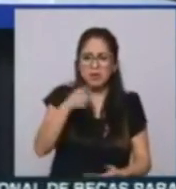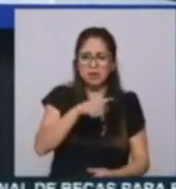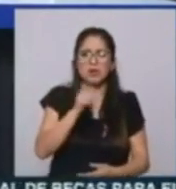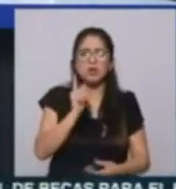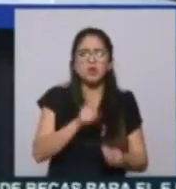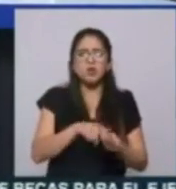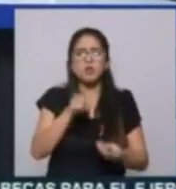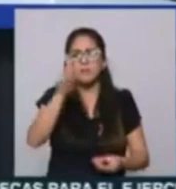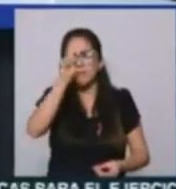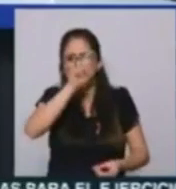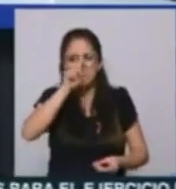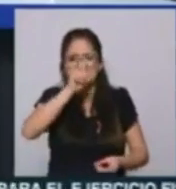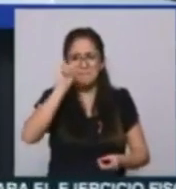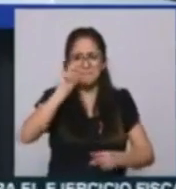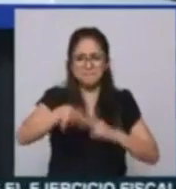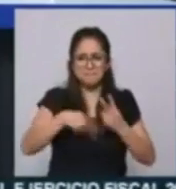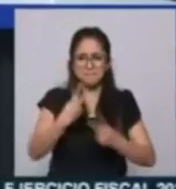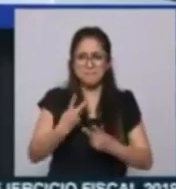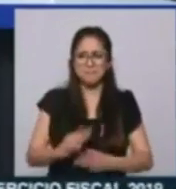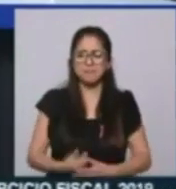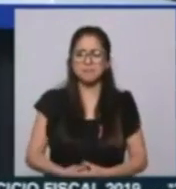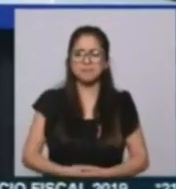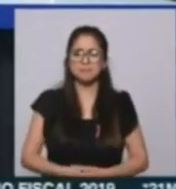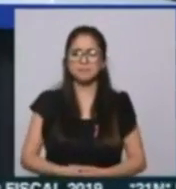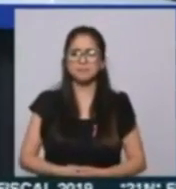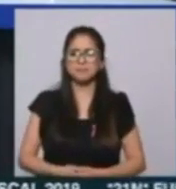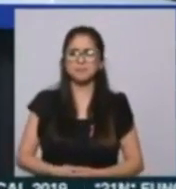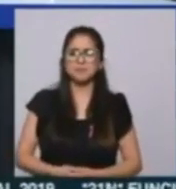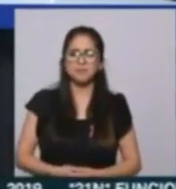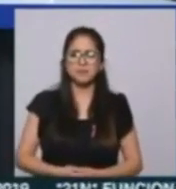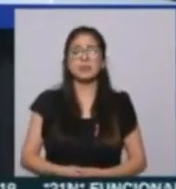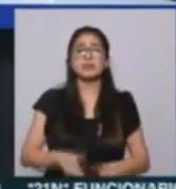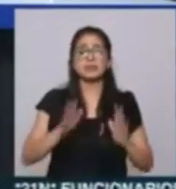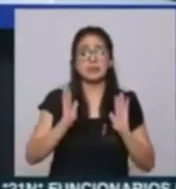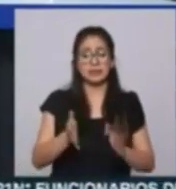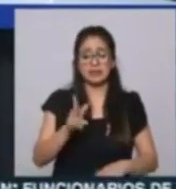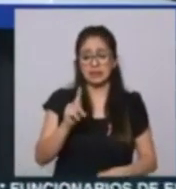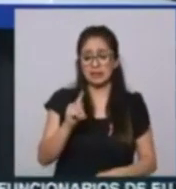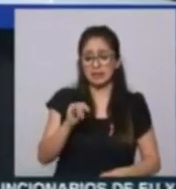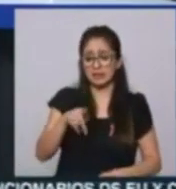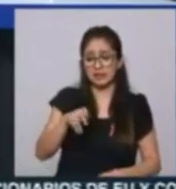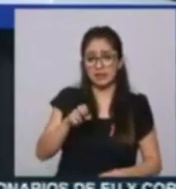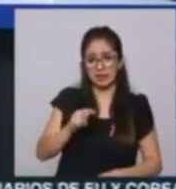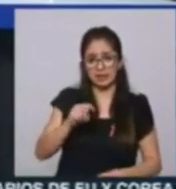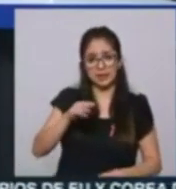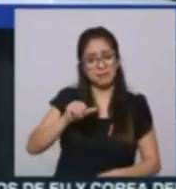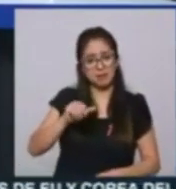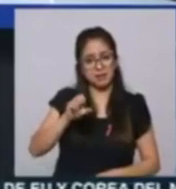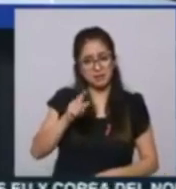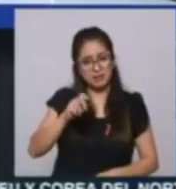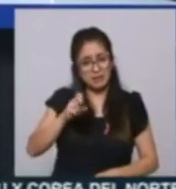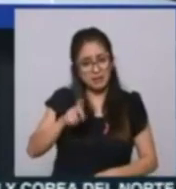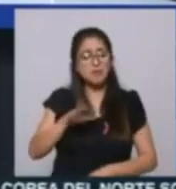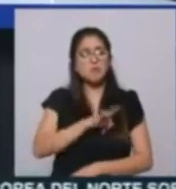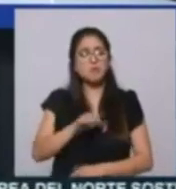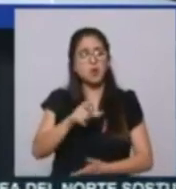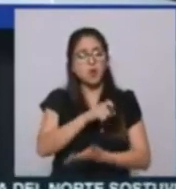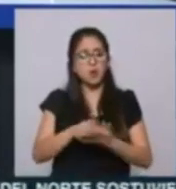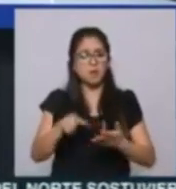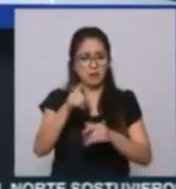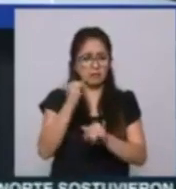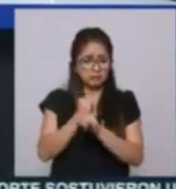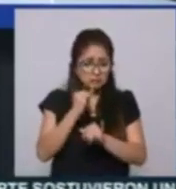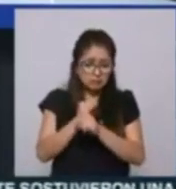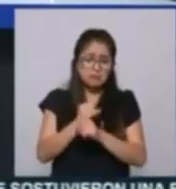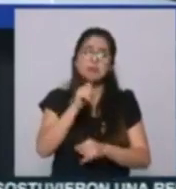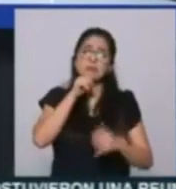¿Cuáles son las recomendaciones principales? Sí. Ya están en Ticketmaster, pueden entrar de una vez a la página, los pueden encontrar ahí